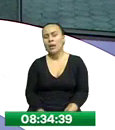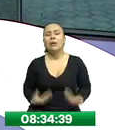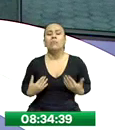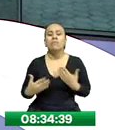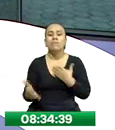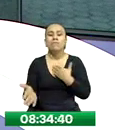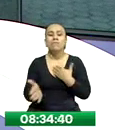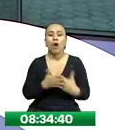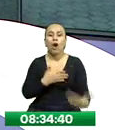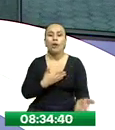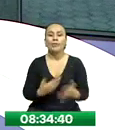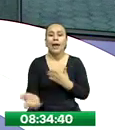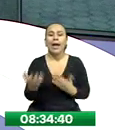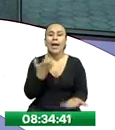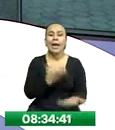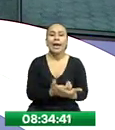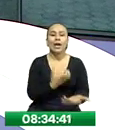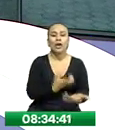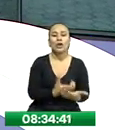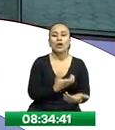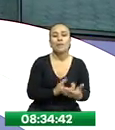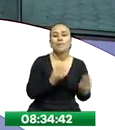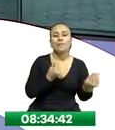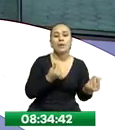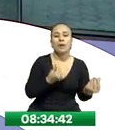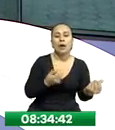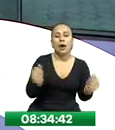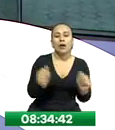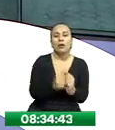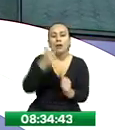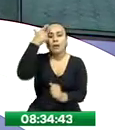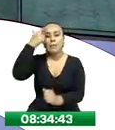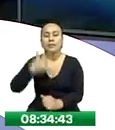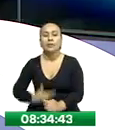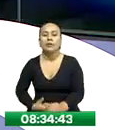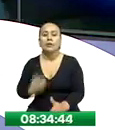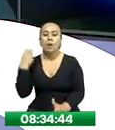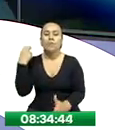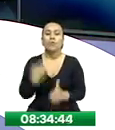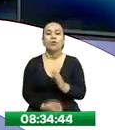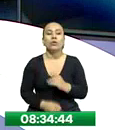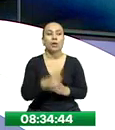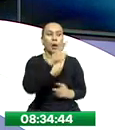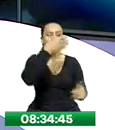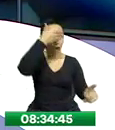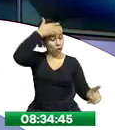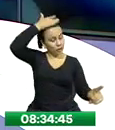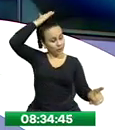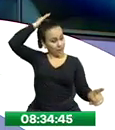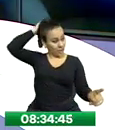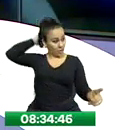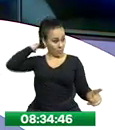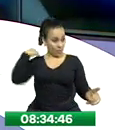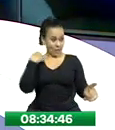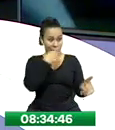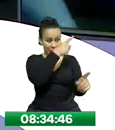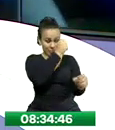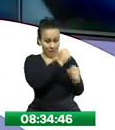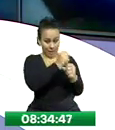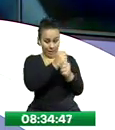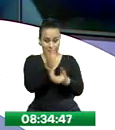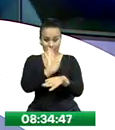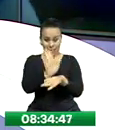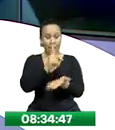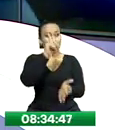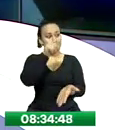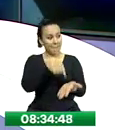tiene que ver la economía con el infractor? ¿En qué parte de la ley dice a José Luis Arévalo, porque trabaja en televisión, cóbrele